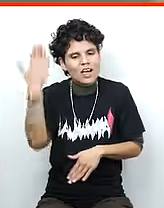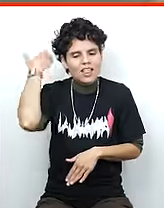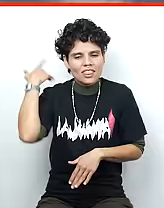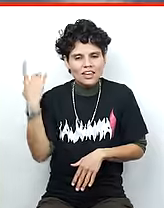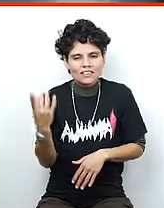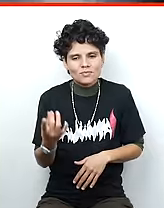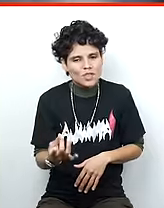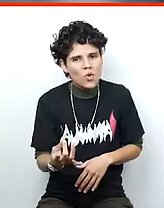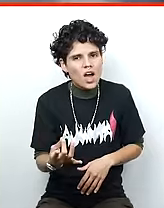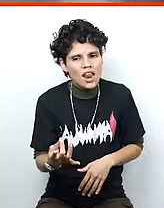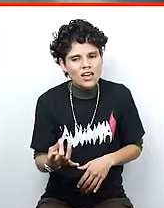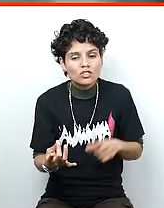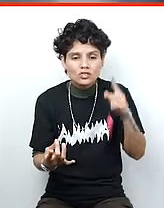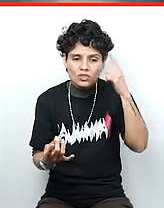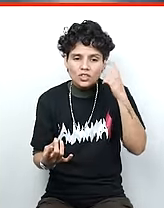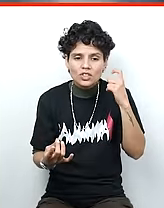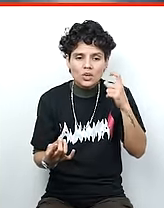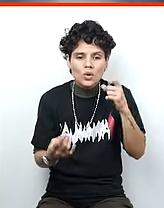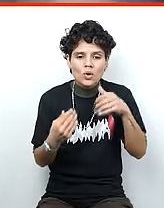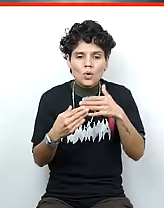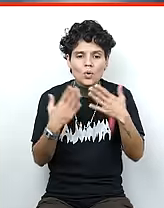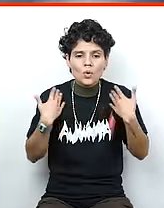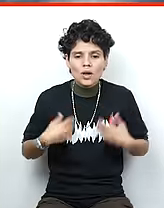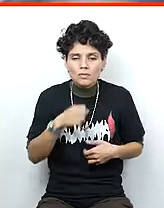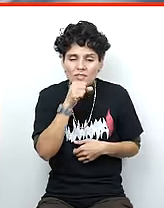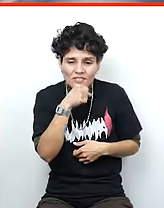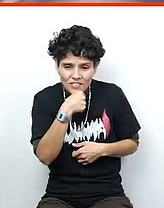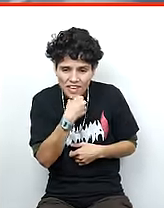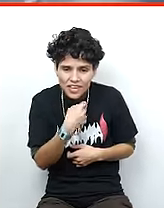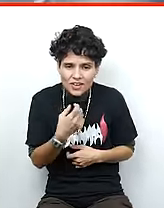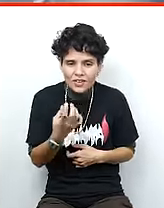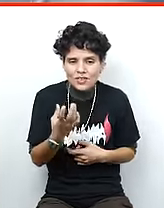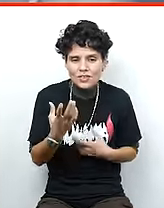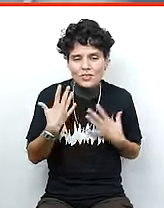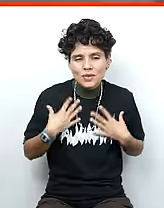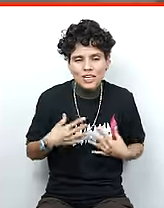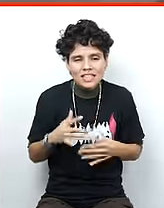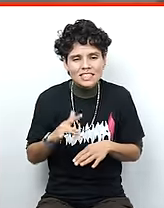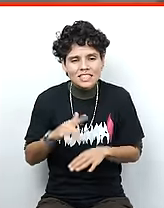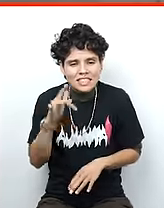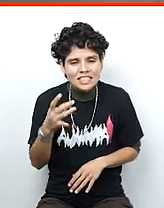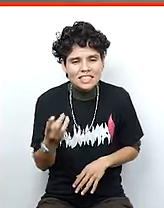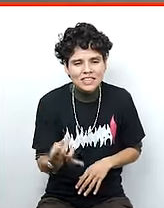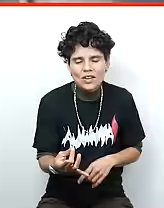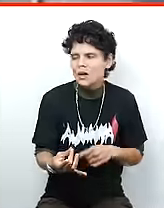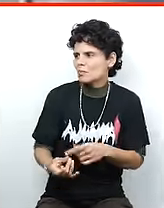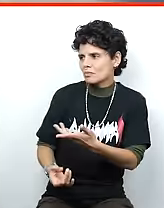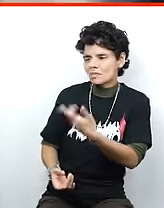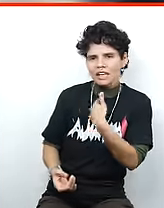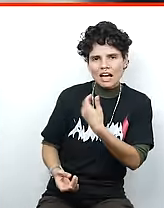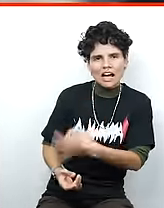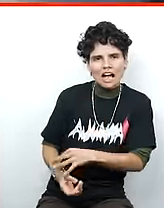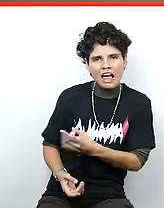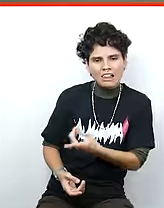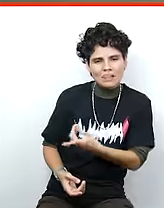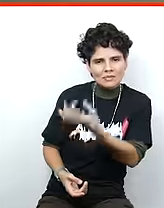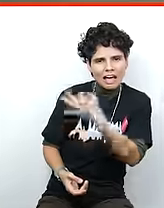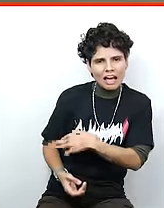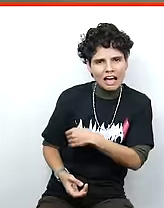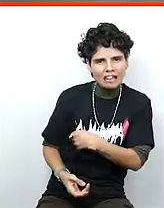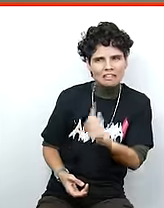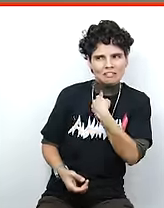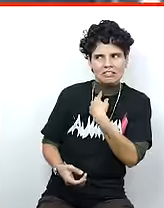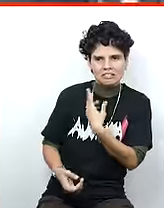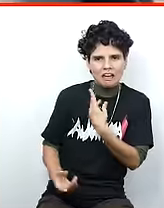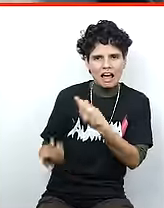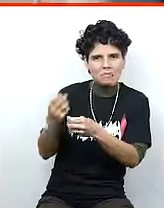por qué? Porque... No sé. Yo creo que el cuerpo cuando uno va envejeciendo va haciéndose más... Pero Miguel, esto me está cagando. Yo estoy